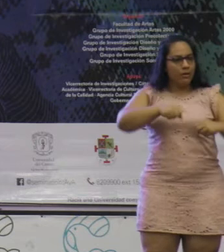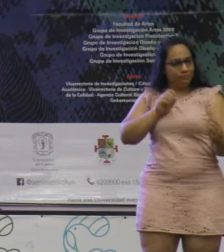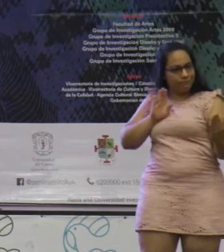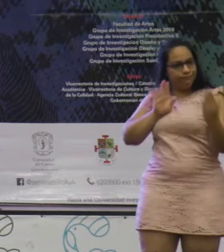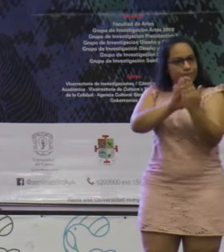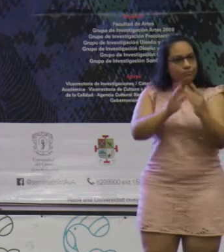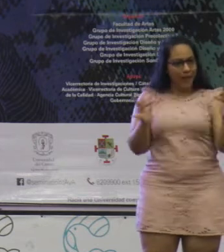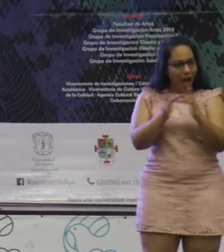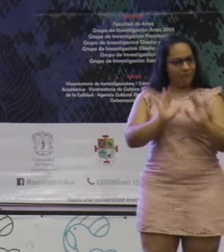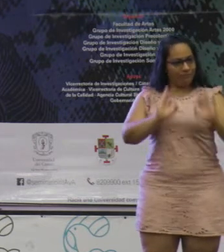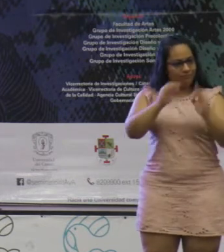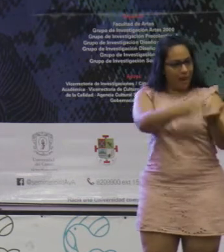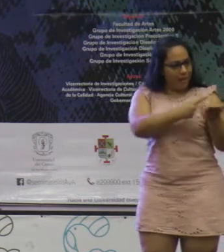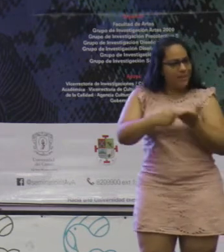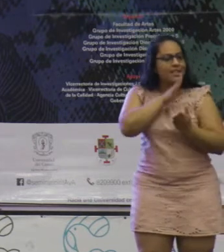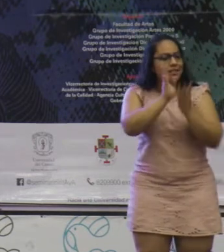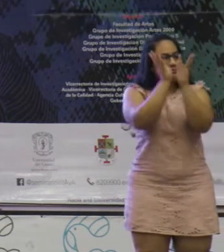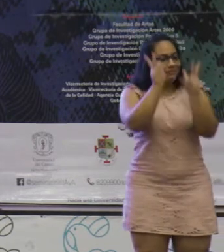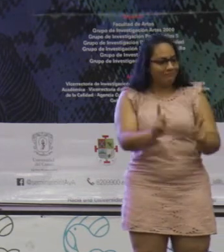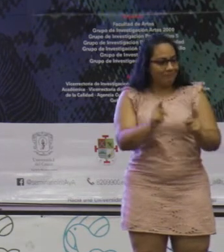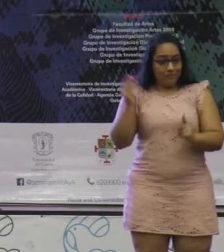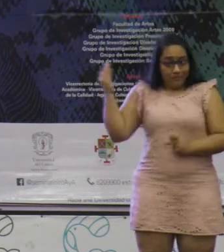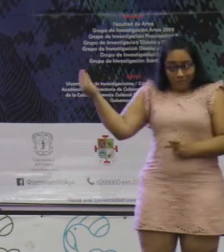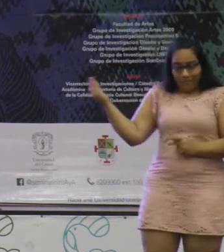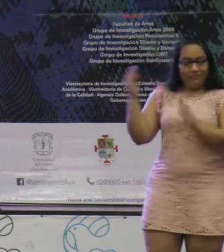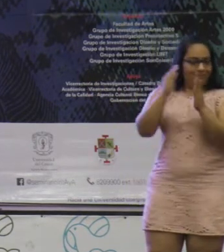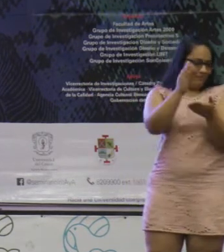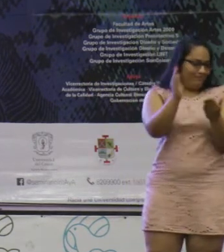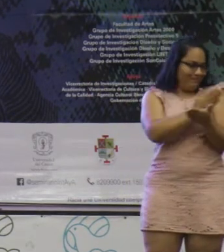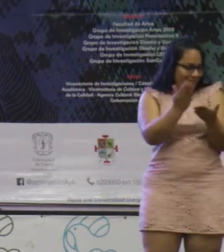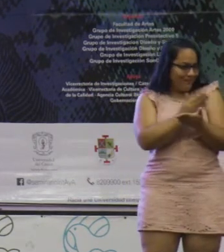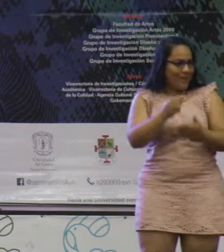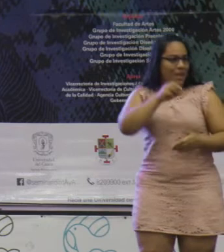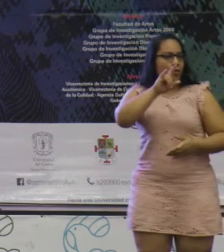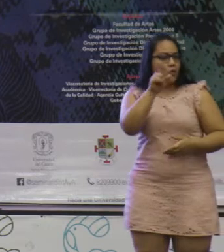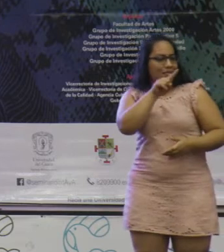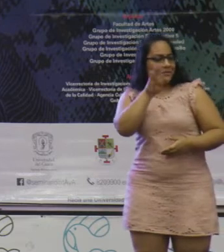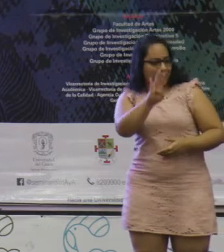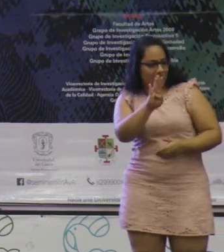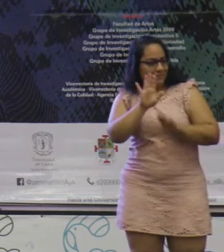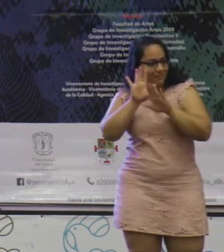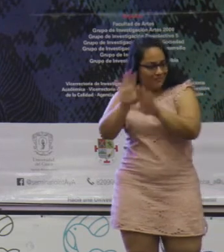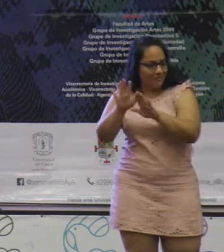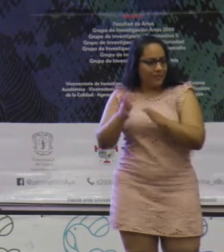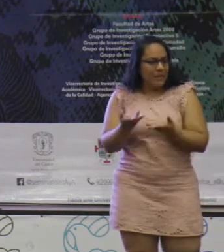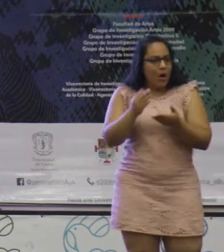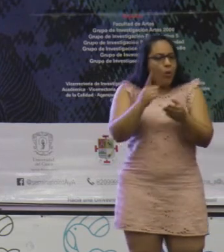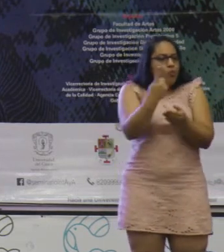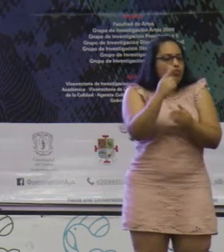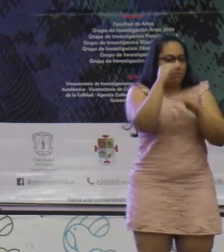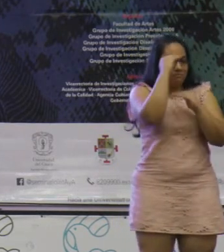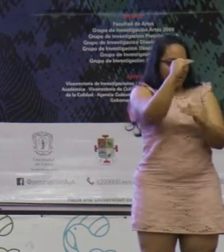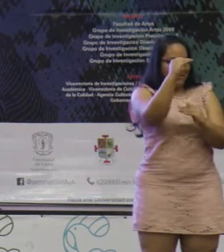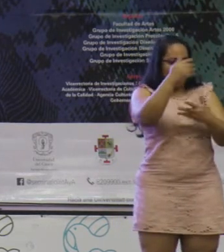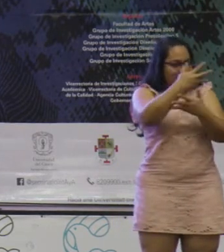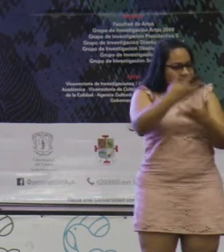con mis estudiantes. El libro que les presenté, o el libro que quiero presentar, del cual el síndrome de la USB es uno de los capítulos que se